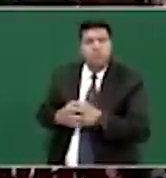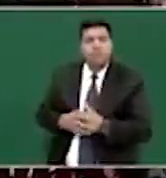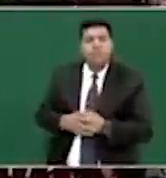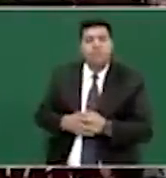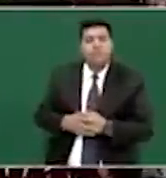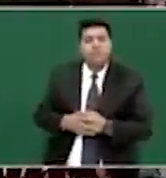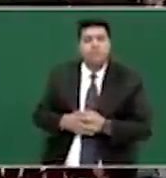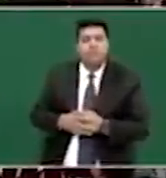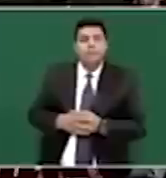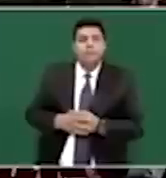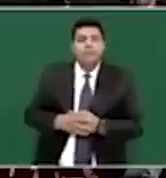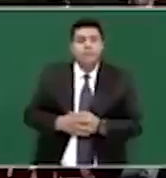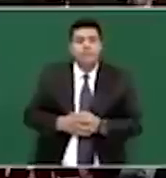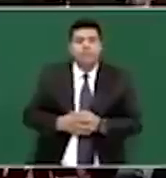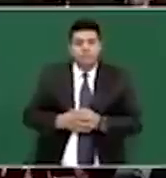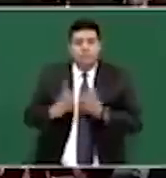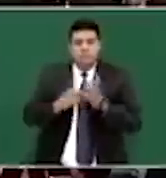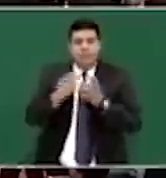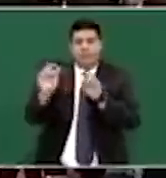a ver si tienen la lámina.